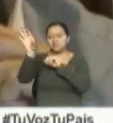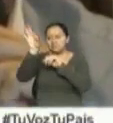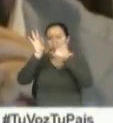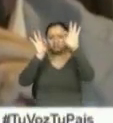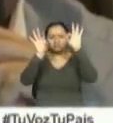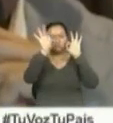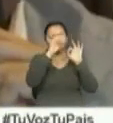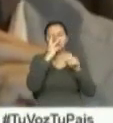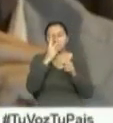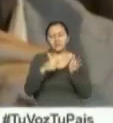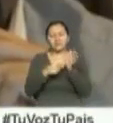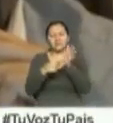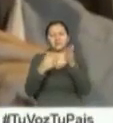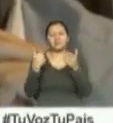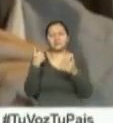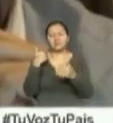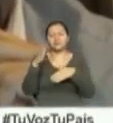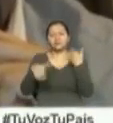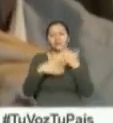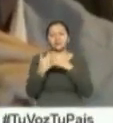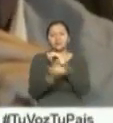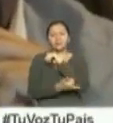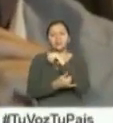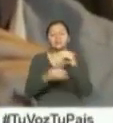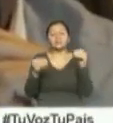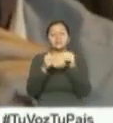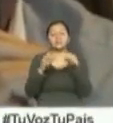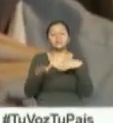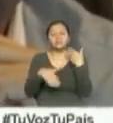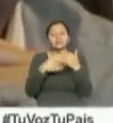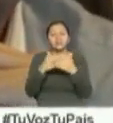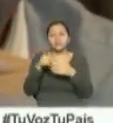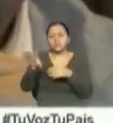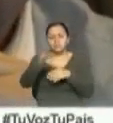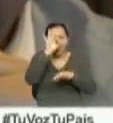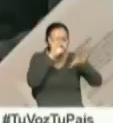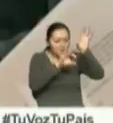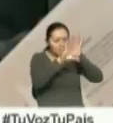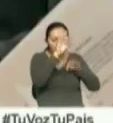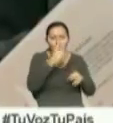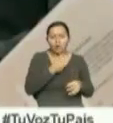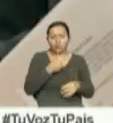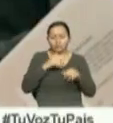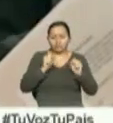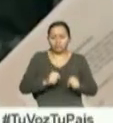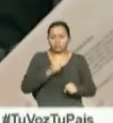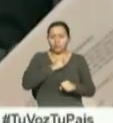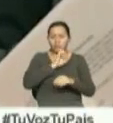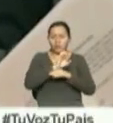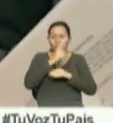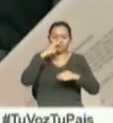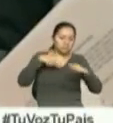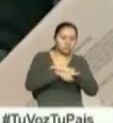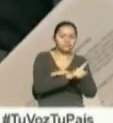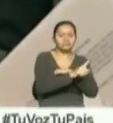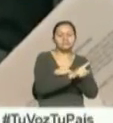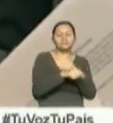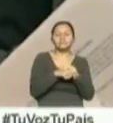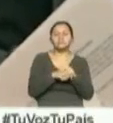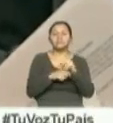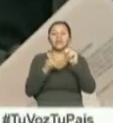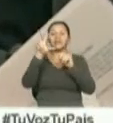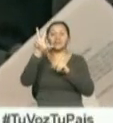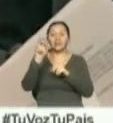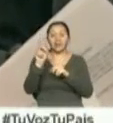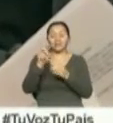que ocupan el ranking de países más biopiratas de los recursos genéticos ecuatorianos. En la 30ª sesión del